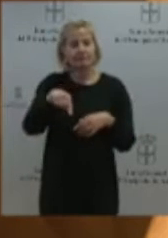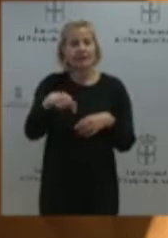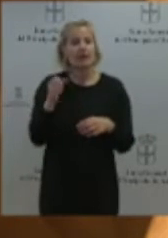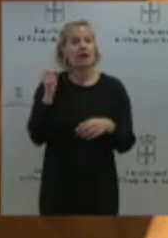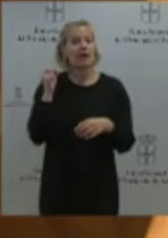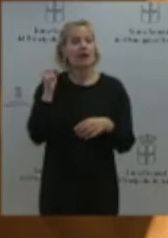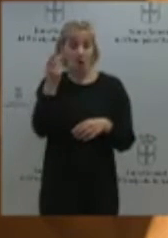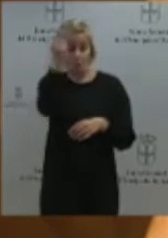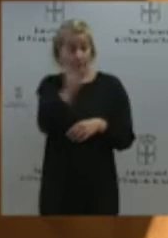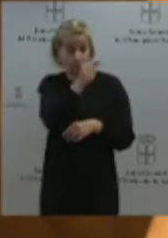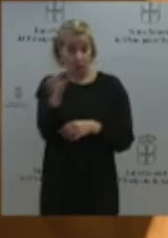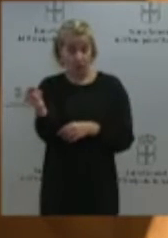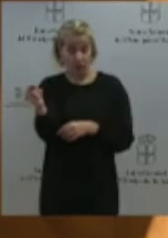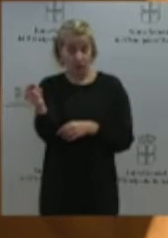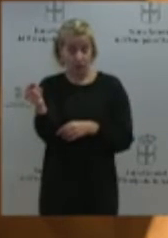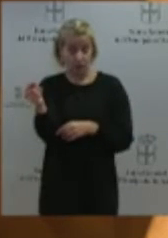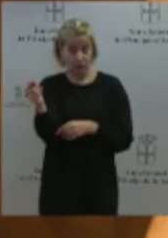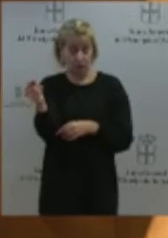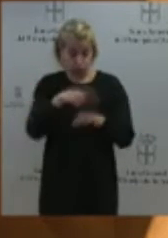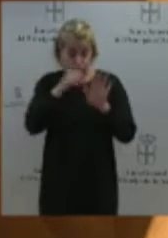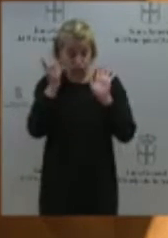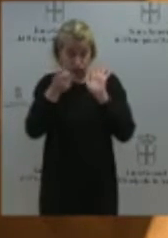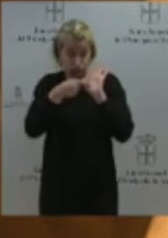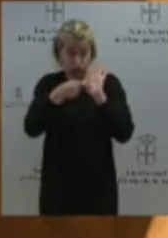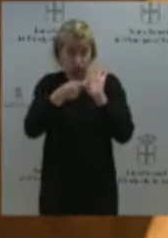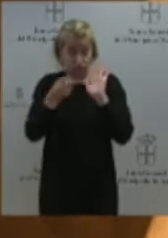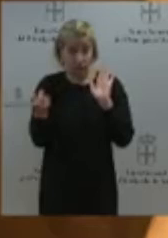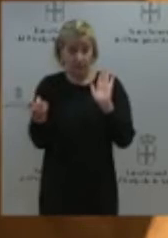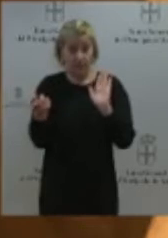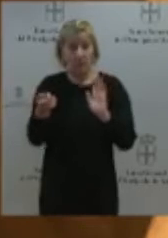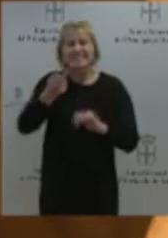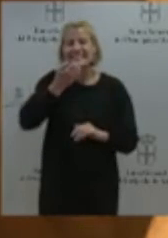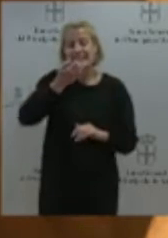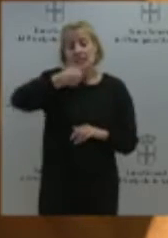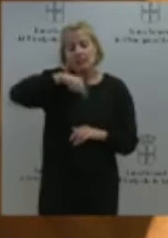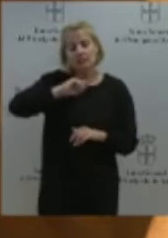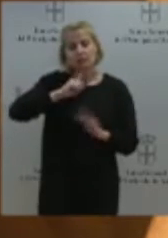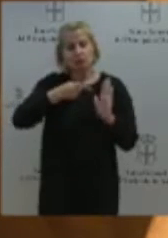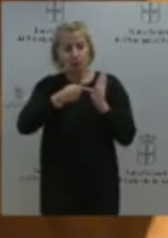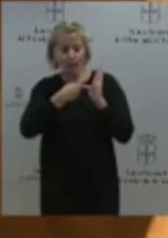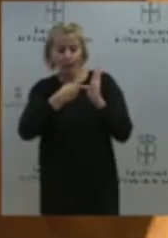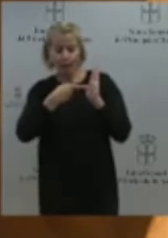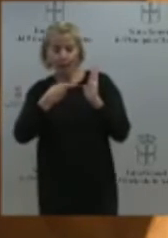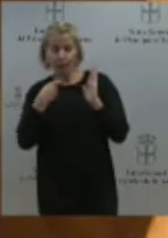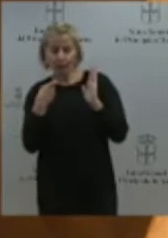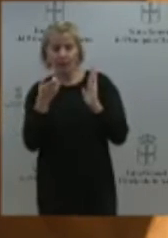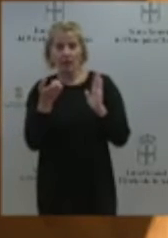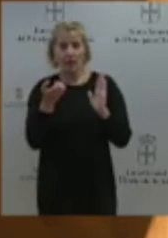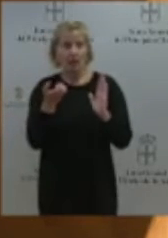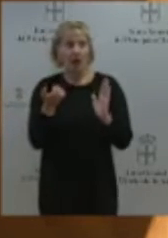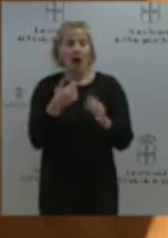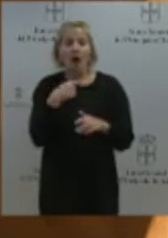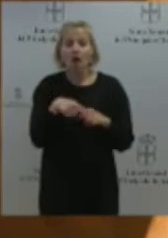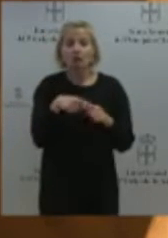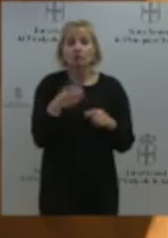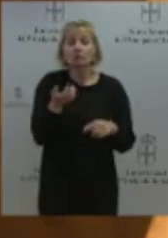todo, si nosotros detraemos de la inversión, lo que nos encontramos, por ejemplo, es que cuando vienen los alcaldes y reivindican los accesos